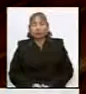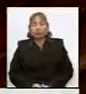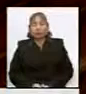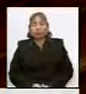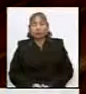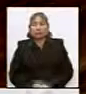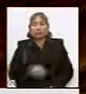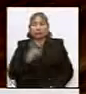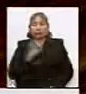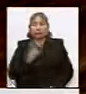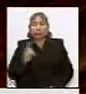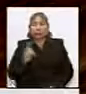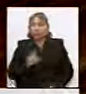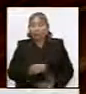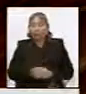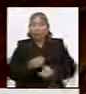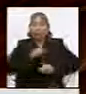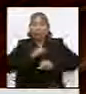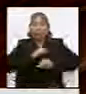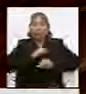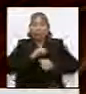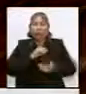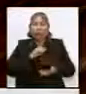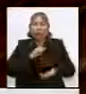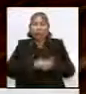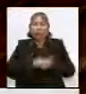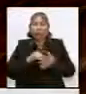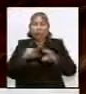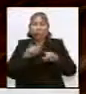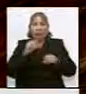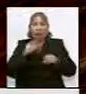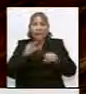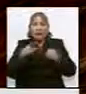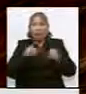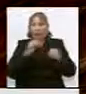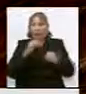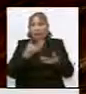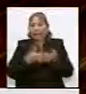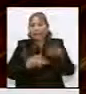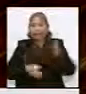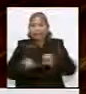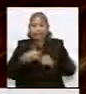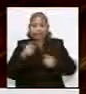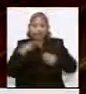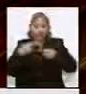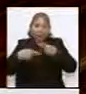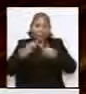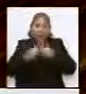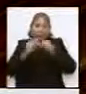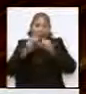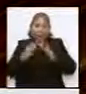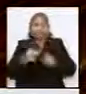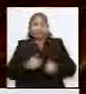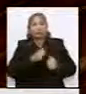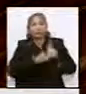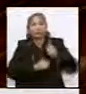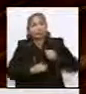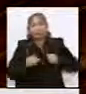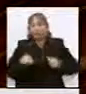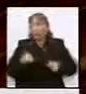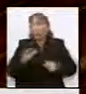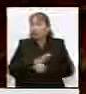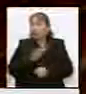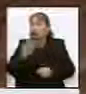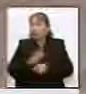de defensa que hagan eco de lo que venimos sufriendo día a día, sabemos que esto no es